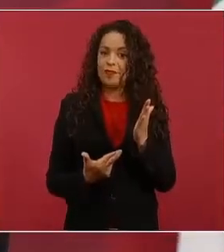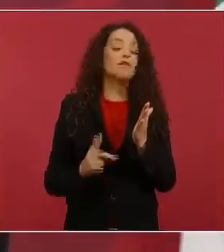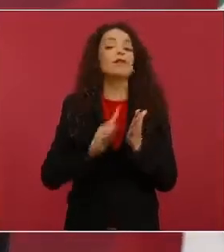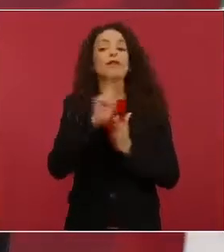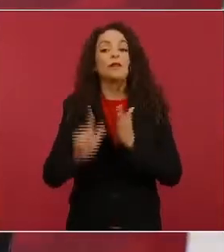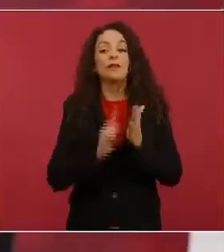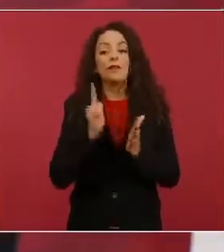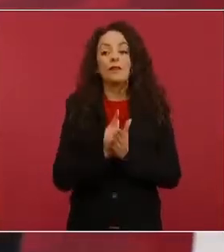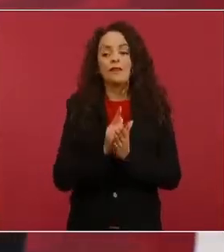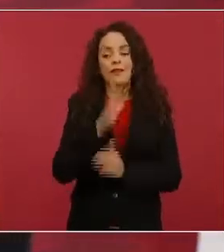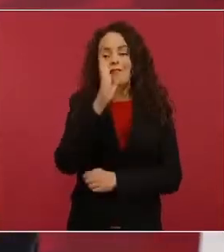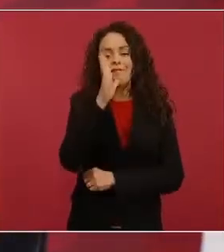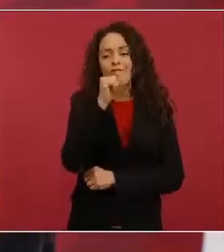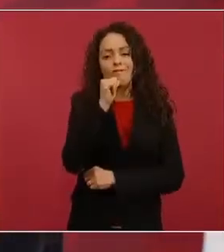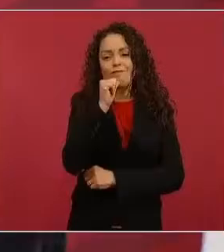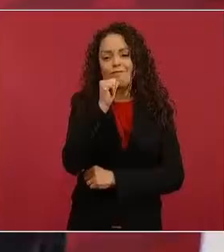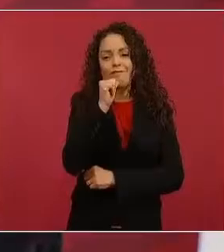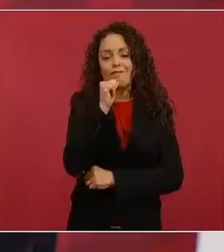nuestras leyes.